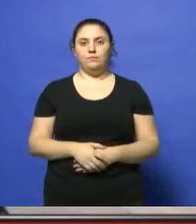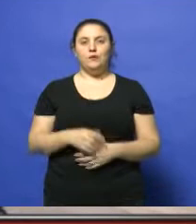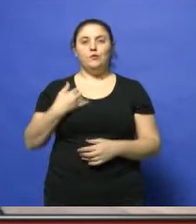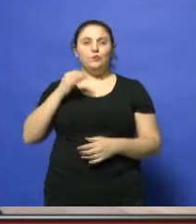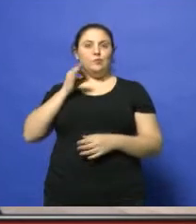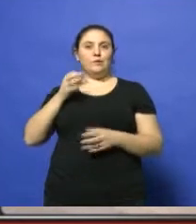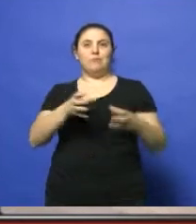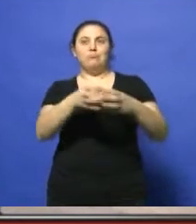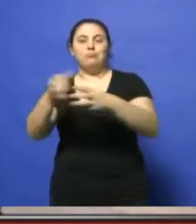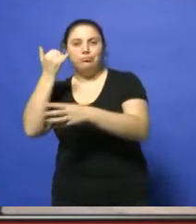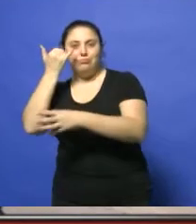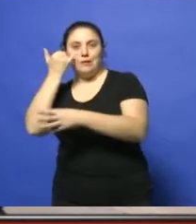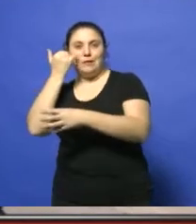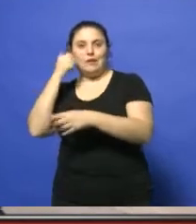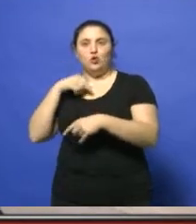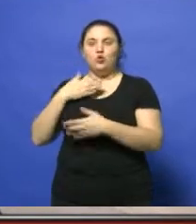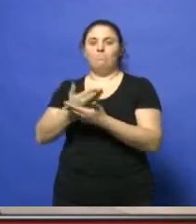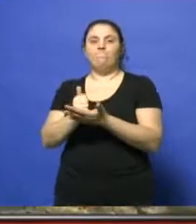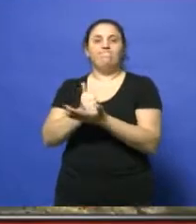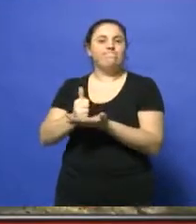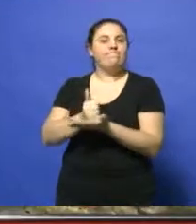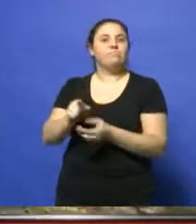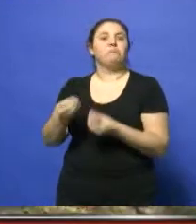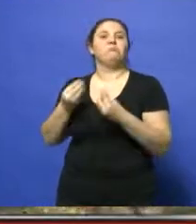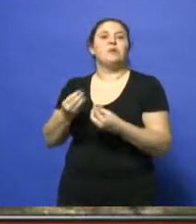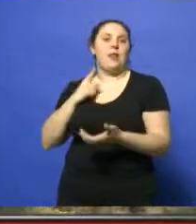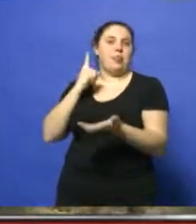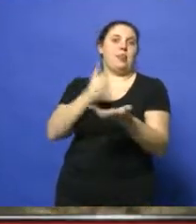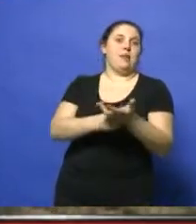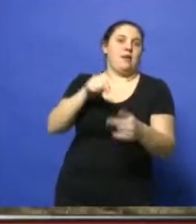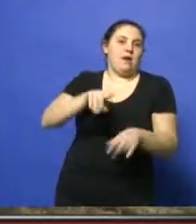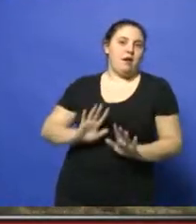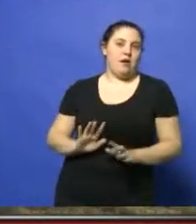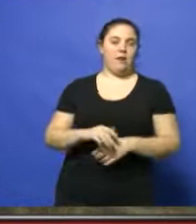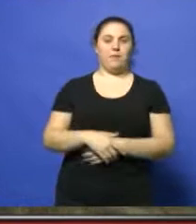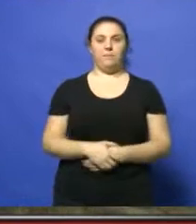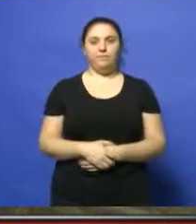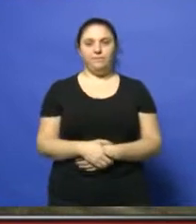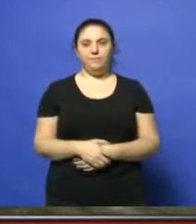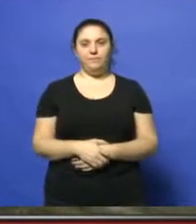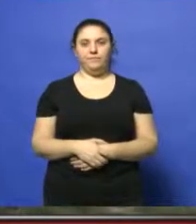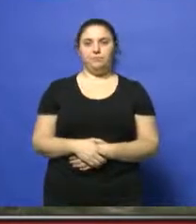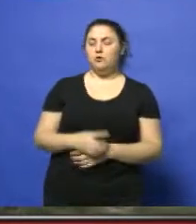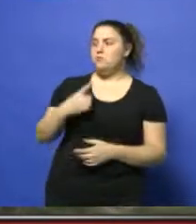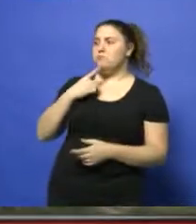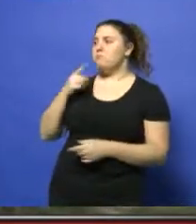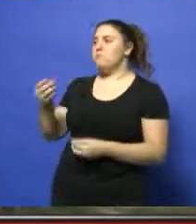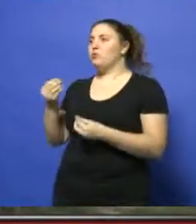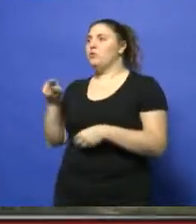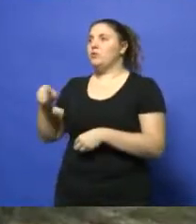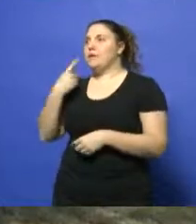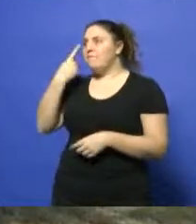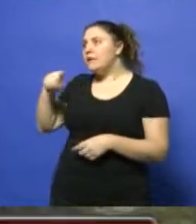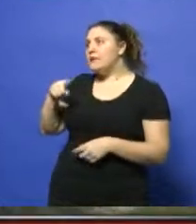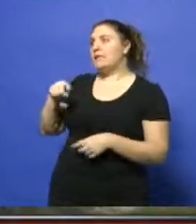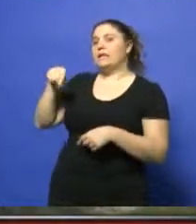yo voy a esperar el resultado, las indicaciones, para tomar las decisiones que correspondan. O sea que a lo mejor no se esperaría a que finalice el contrato el año que